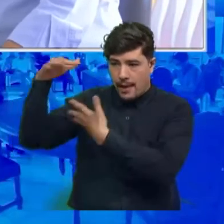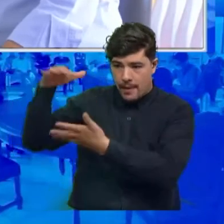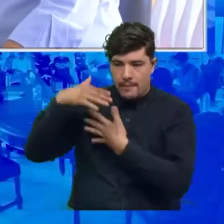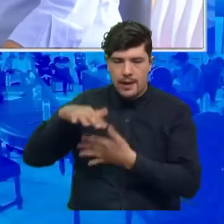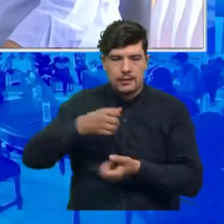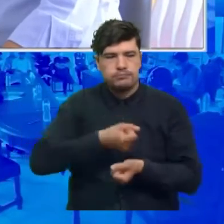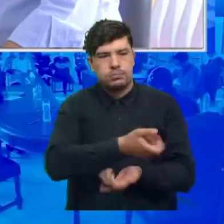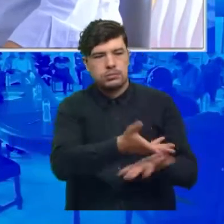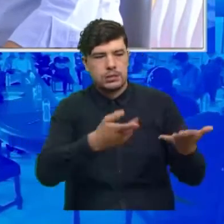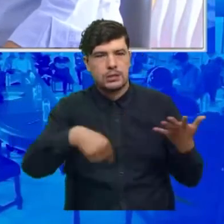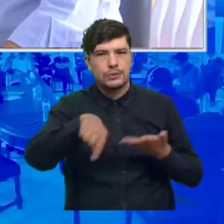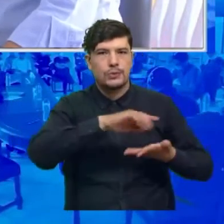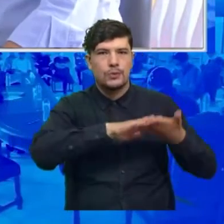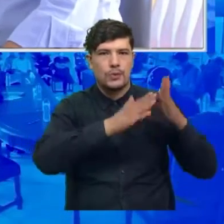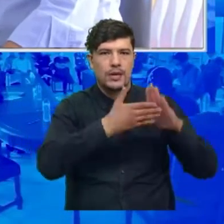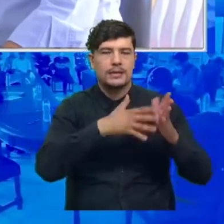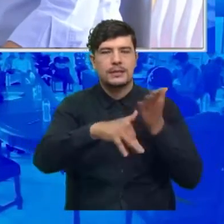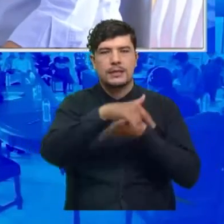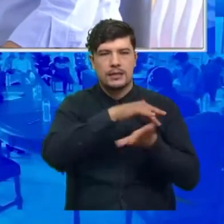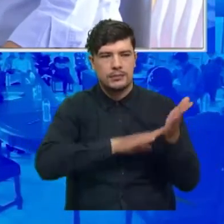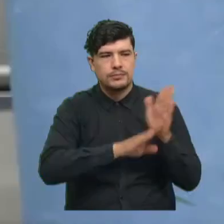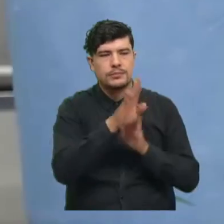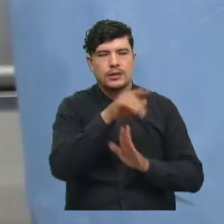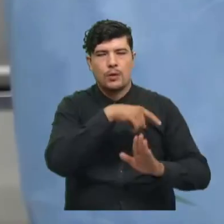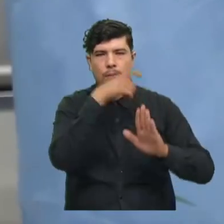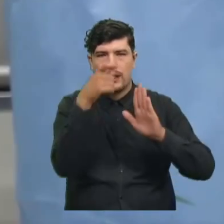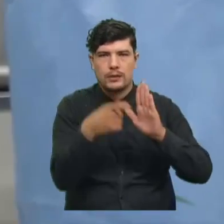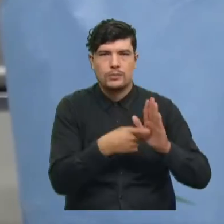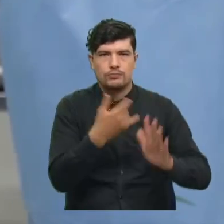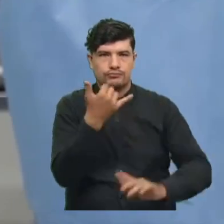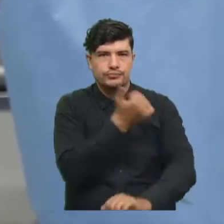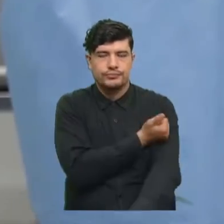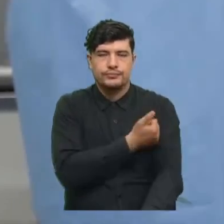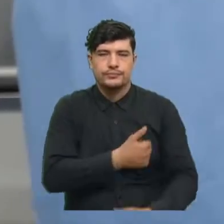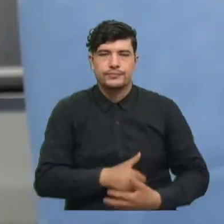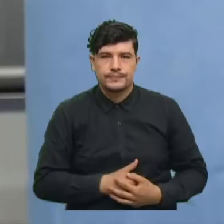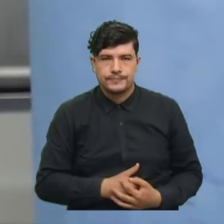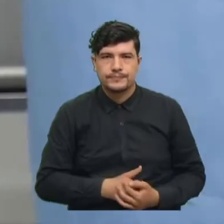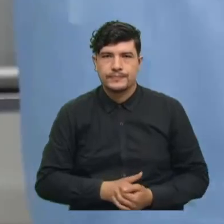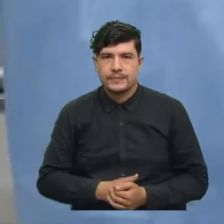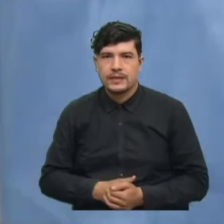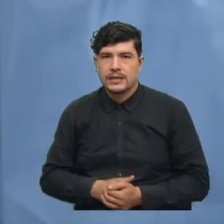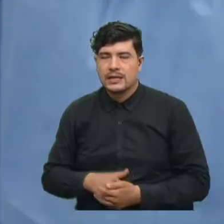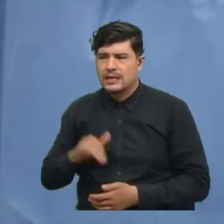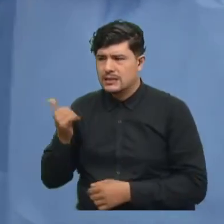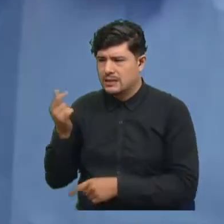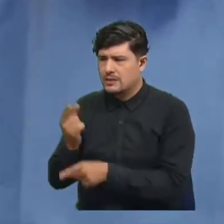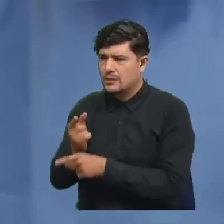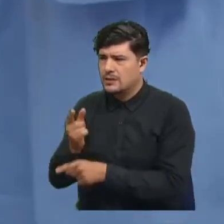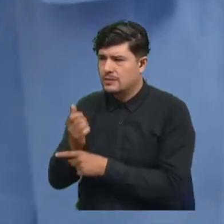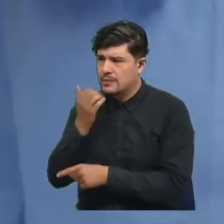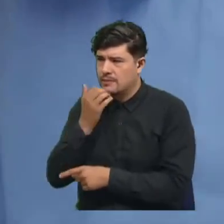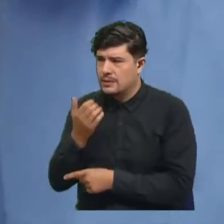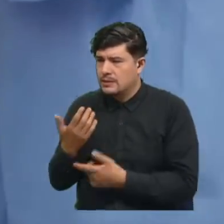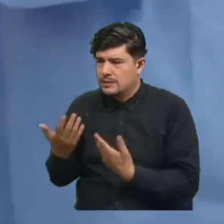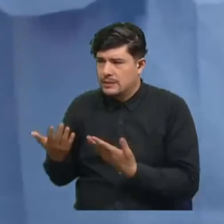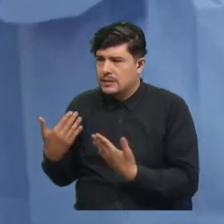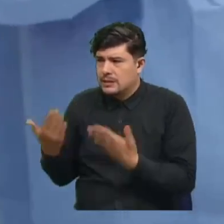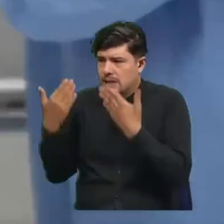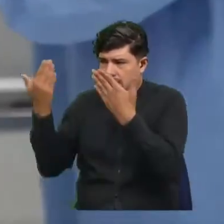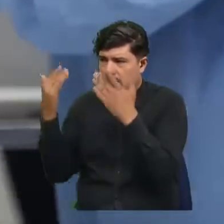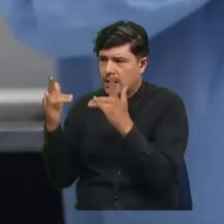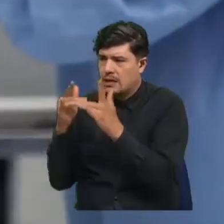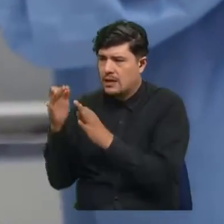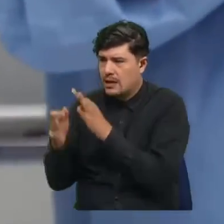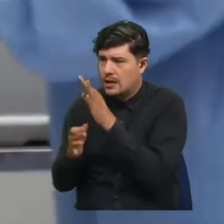y poder lograr avanzar claro le iba a decir precisamente a eso gobernado porque no es la solución por ejemplo como si está en manera claro sirve muchísimo tener una unidad de